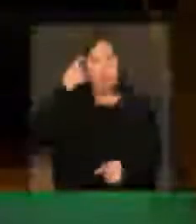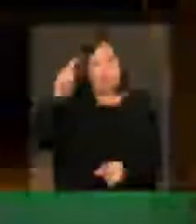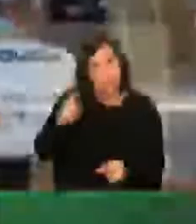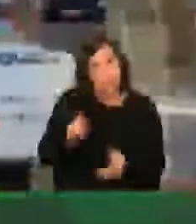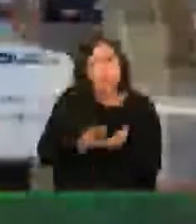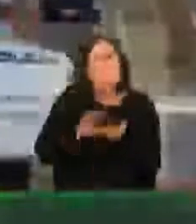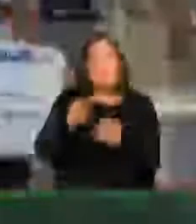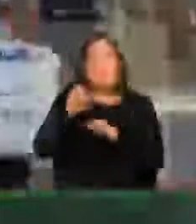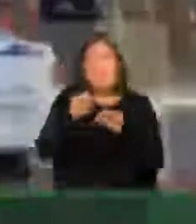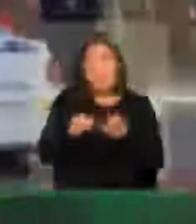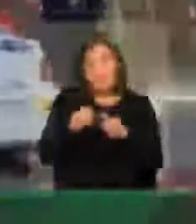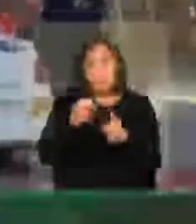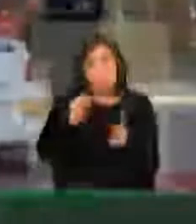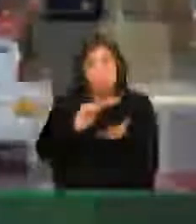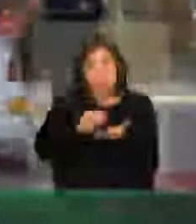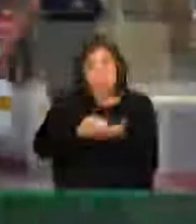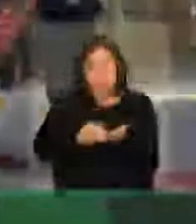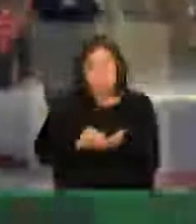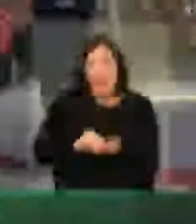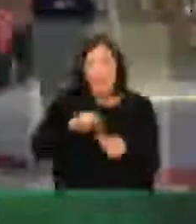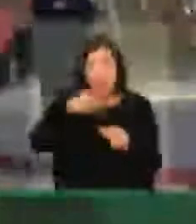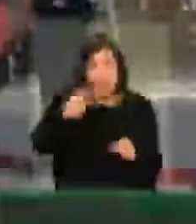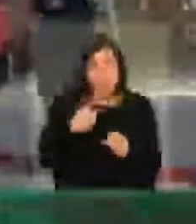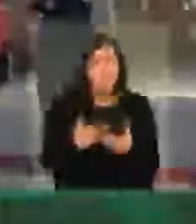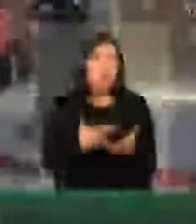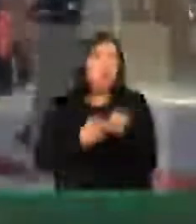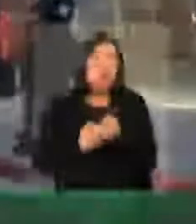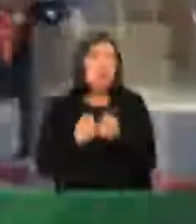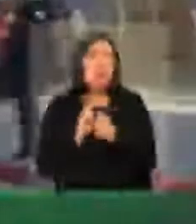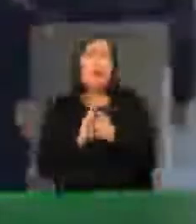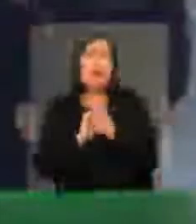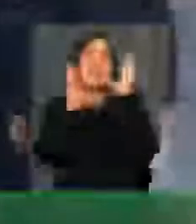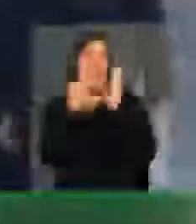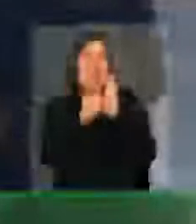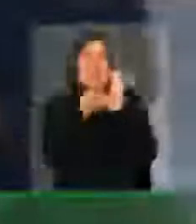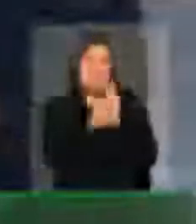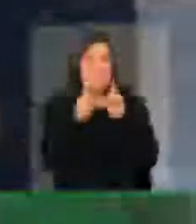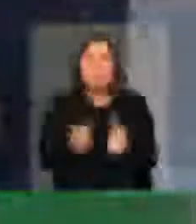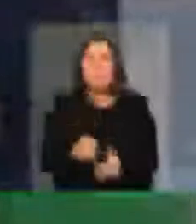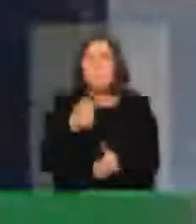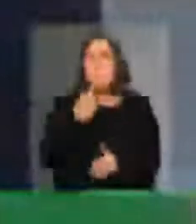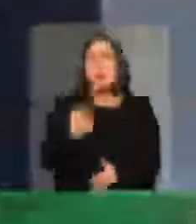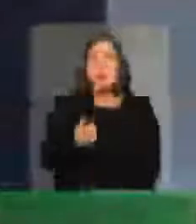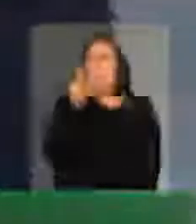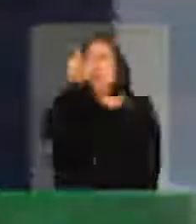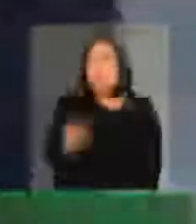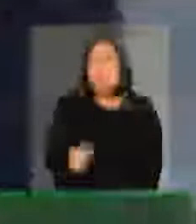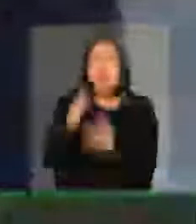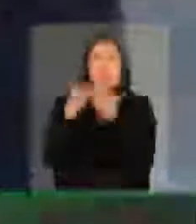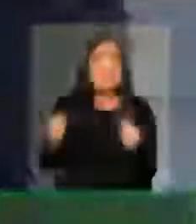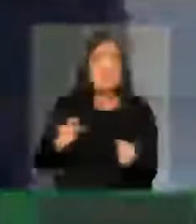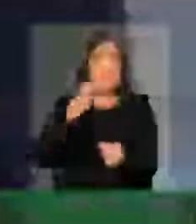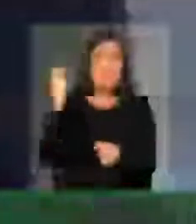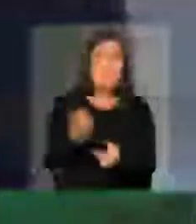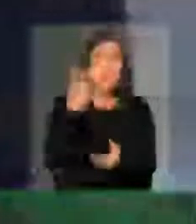la base serviría no solo para aclarar delitos, sino también cuando se buscan personas desaparecidas, como ocurrió, por ejemplo, con el derrumbe de un